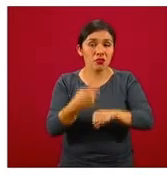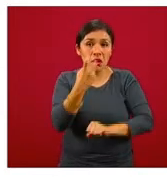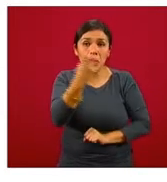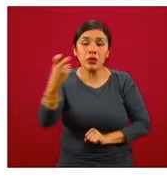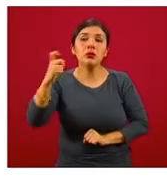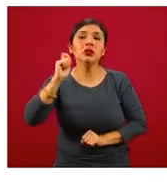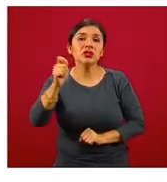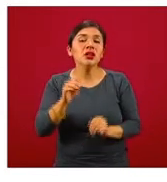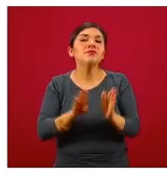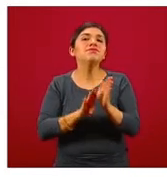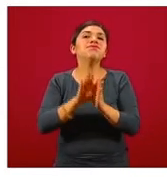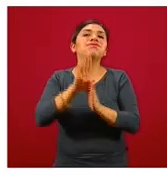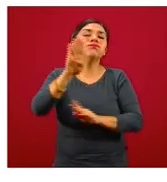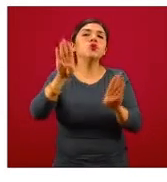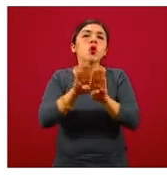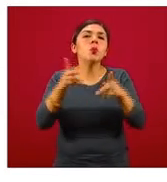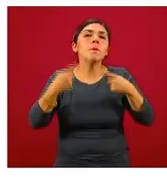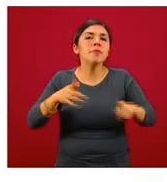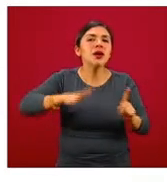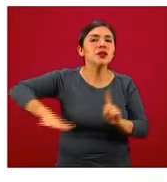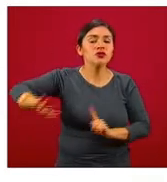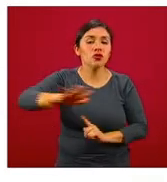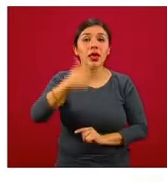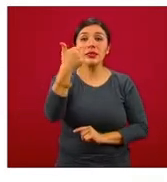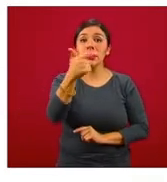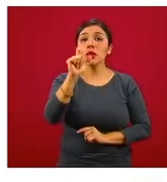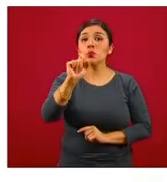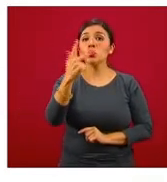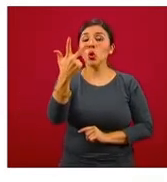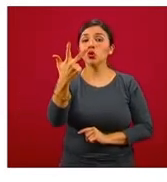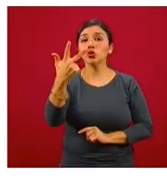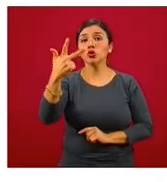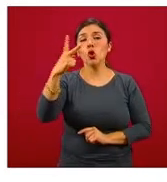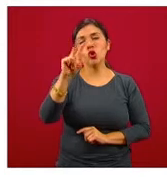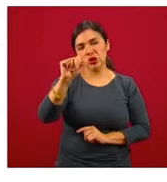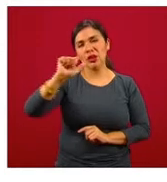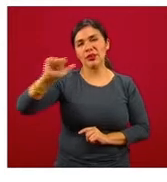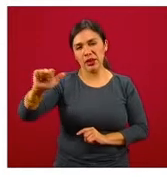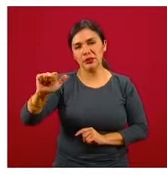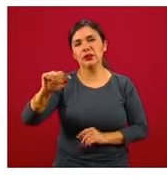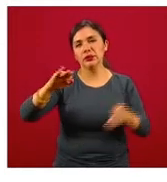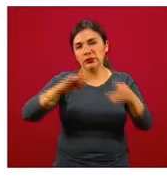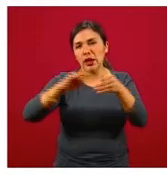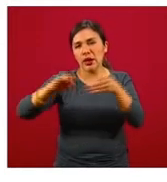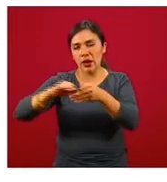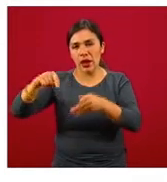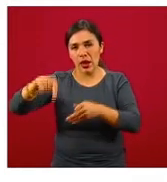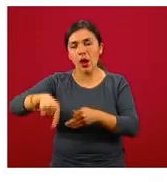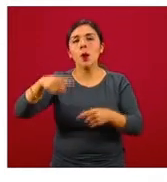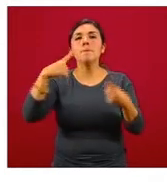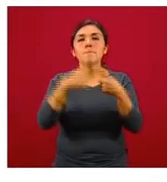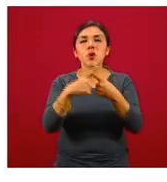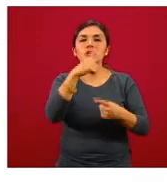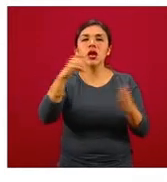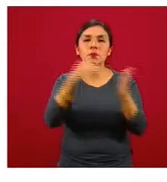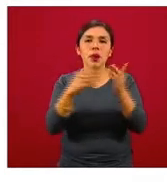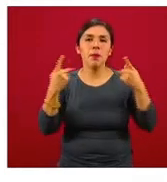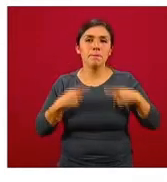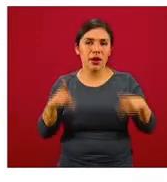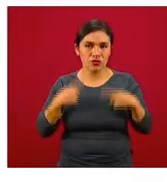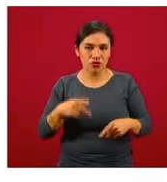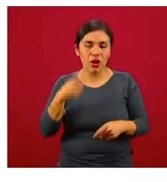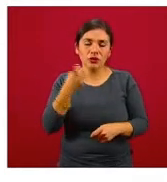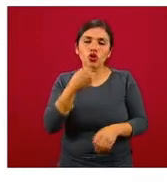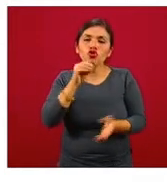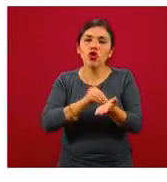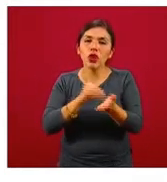una to base others depending on the burden poblacional of y es disease, this shows you that we have 7.86 a la tasa de incidencia 7.86% nacional de la incidence rate epidemia per activa